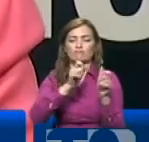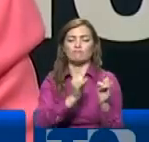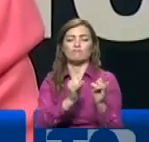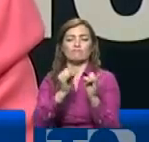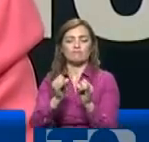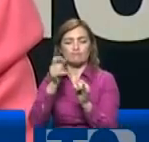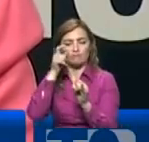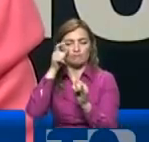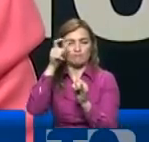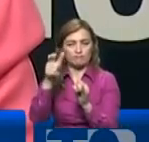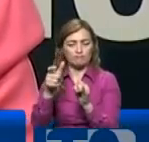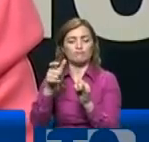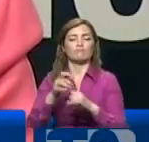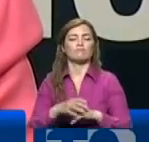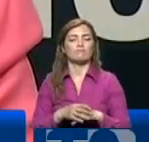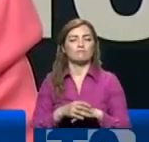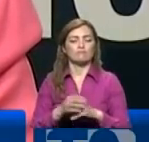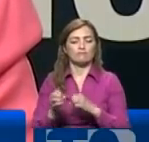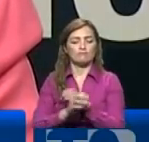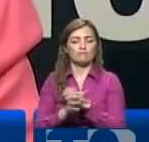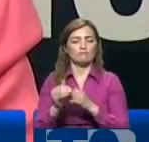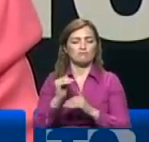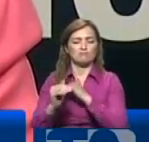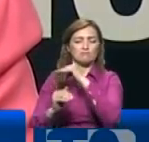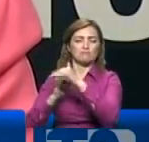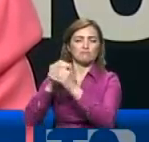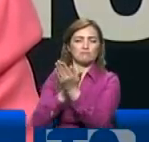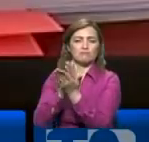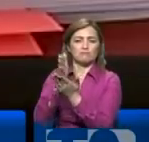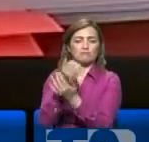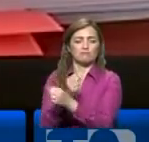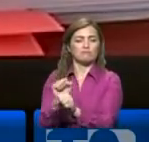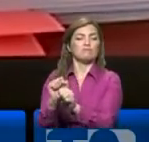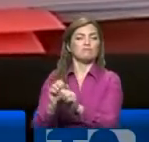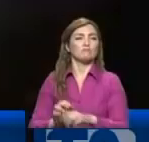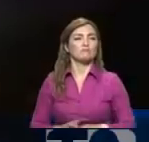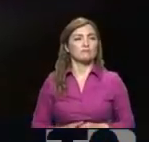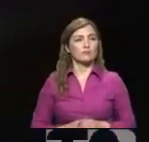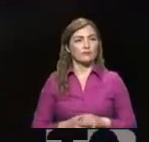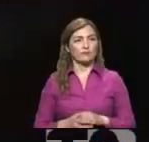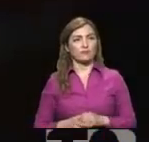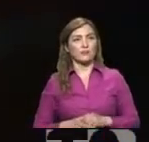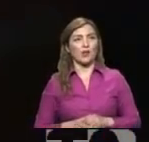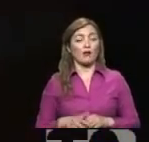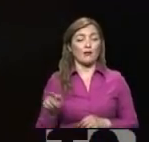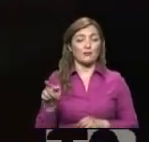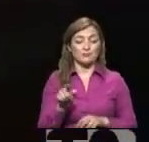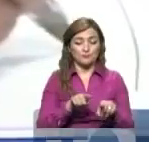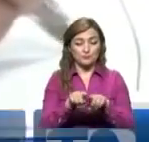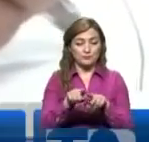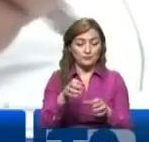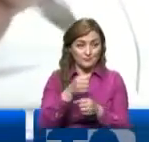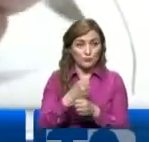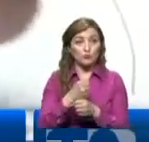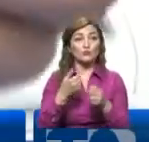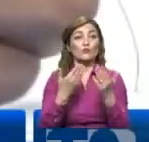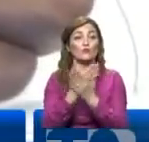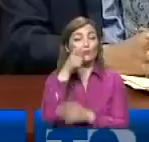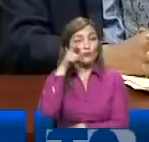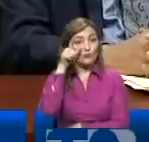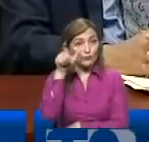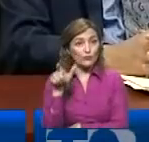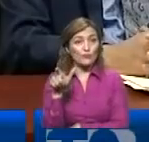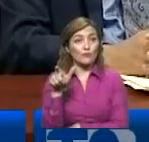y promoción y categorización de la carrera defensorial. Pero mientras se realizan los concursos para designar nuevos